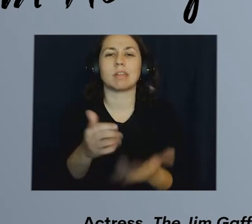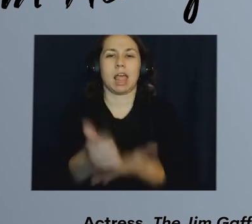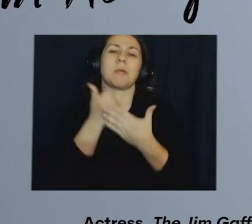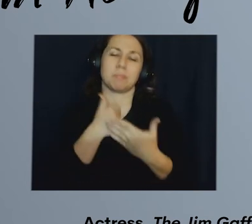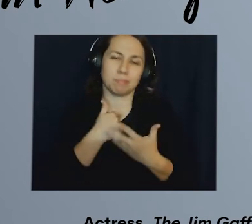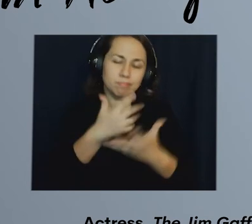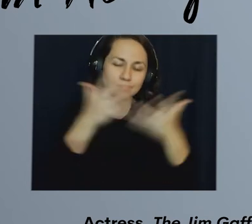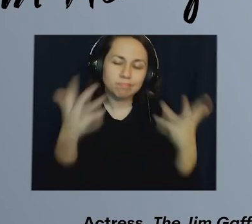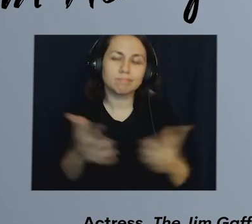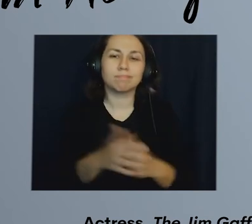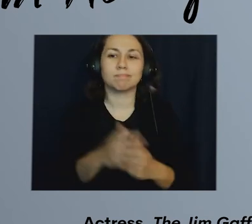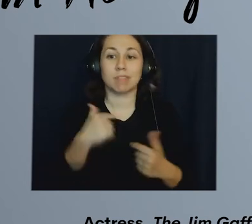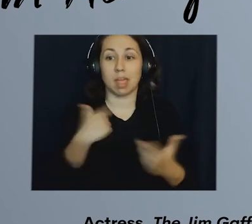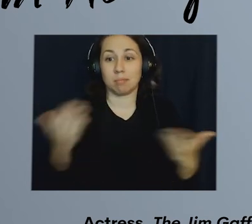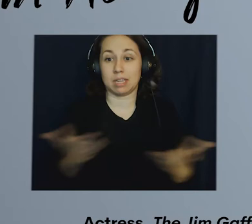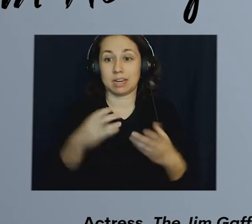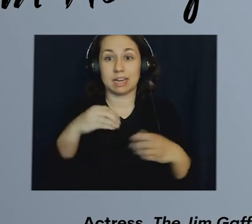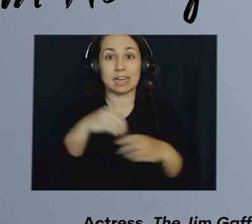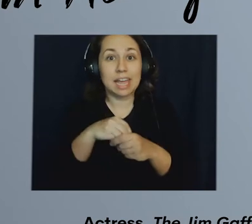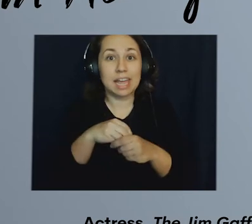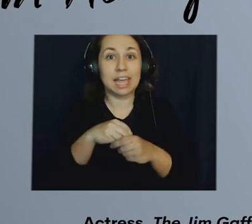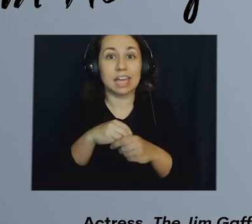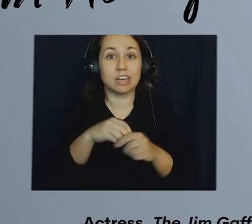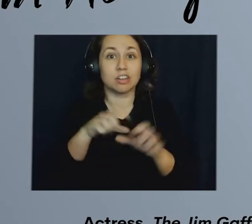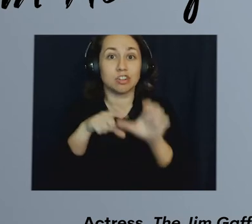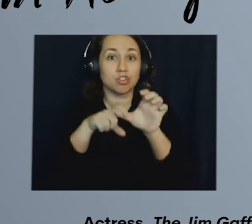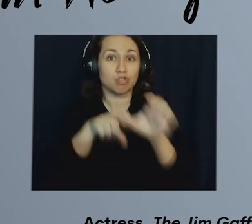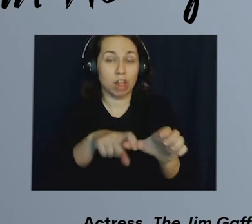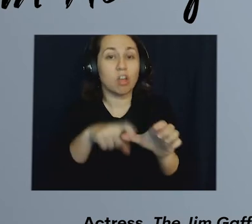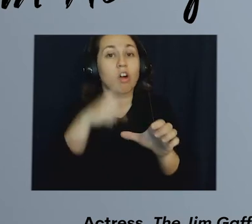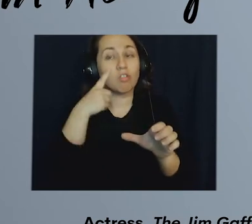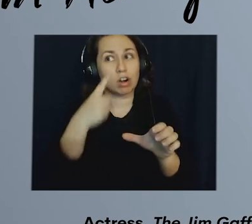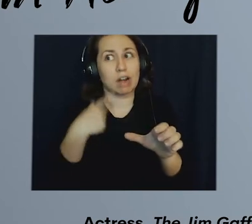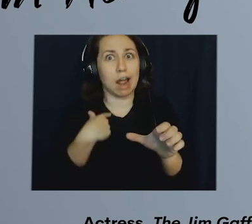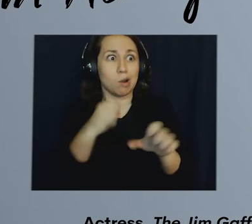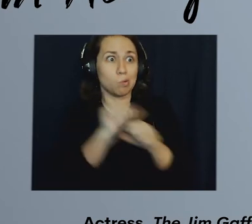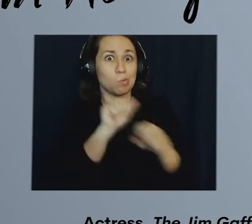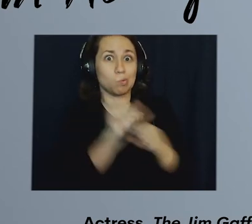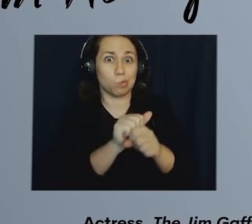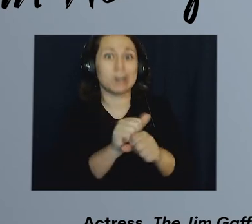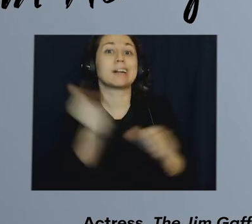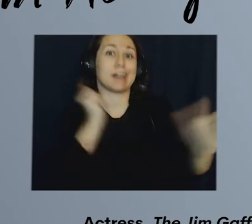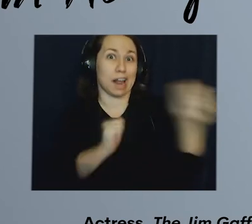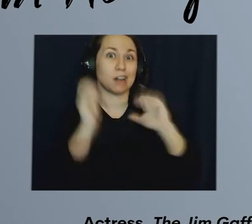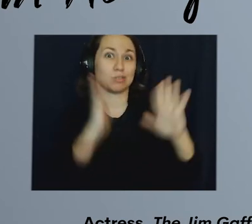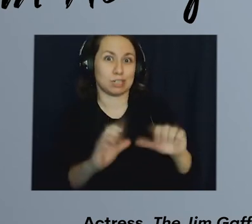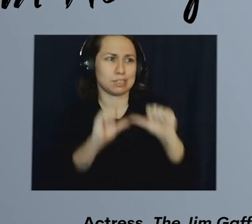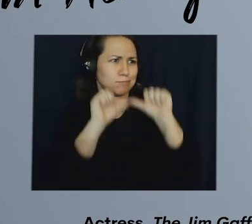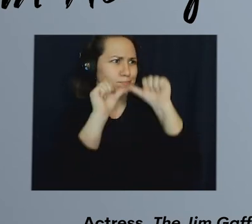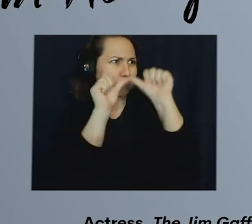favor, sigue adelante, sigue trabajando. Felicidades y buena